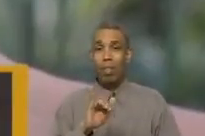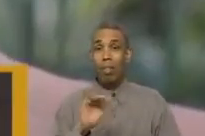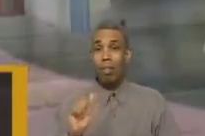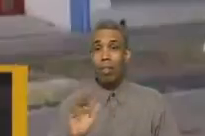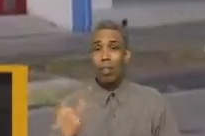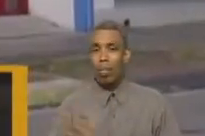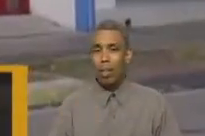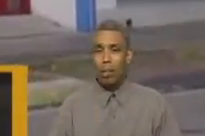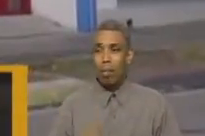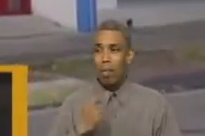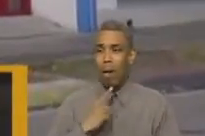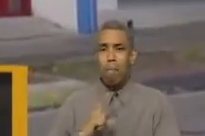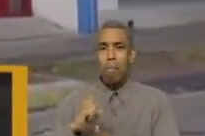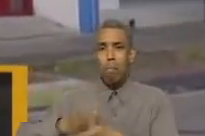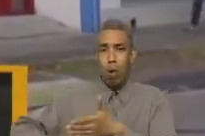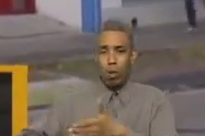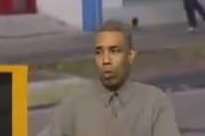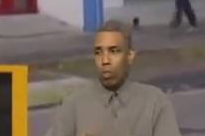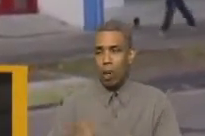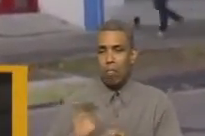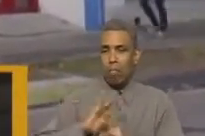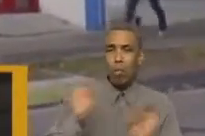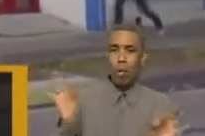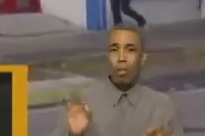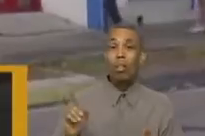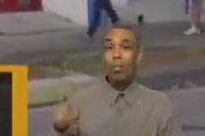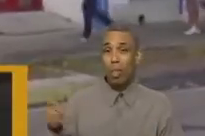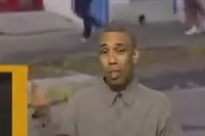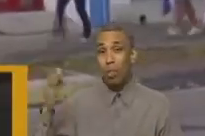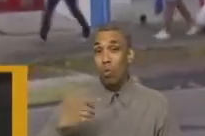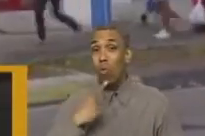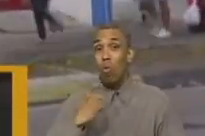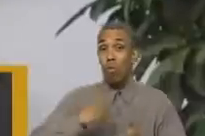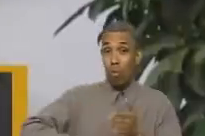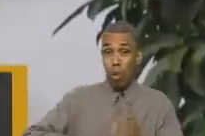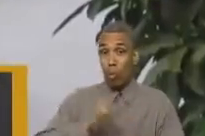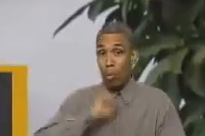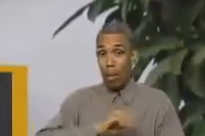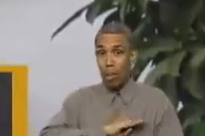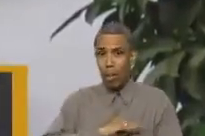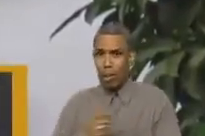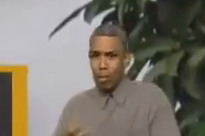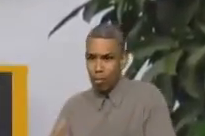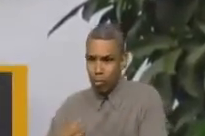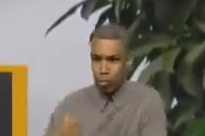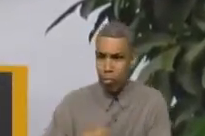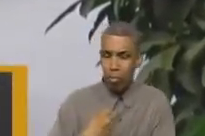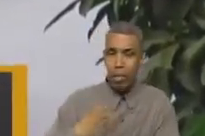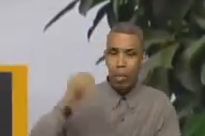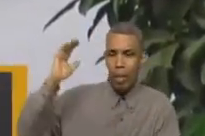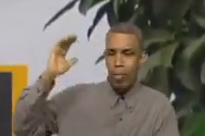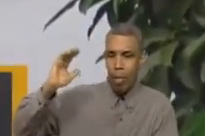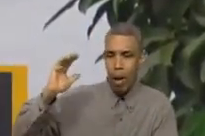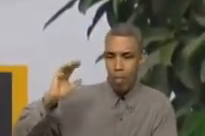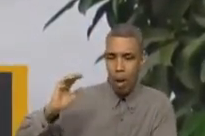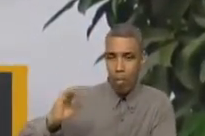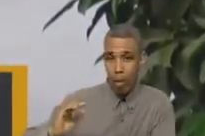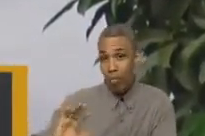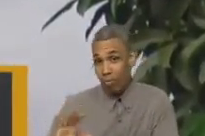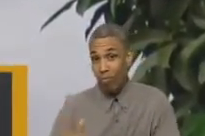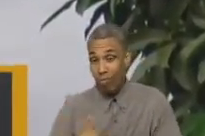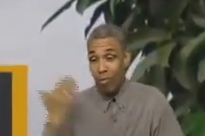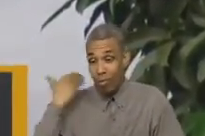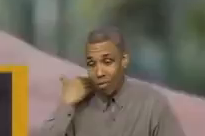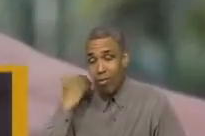servicios públicos que también utilizan ellos diariamente y que también pues van a entrar a disminuir las arcas pues de